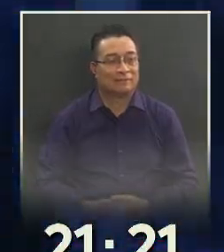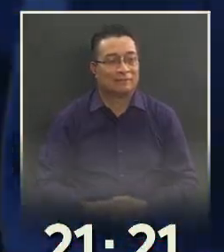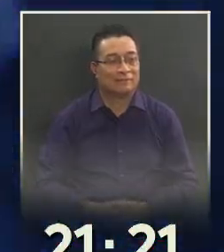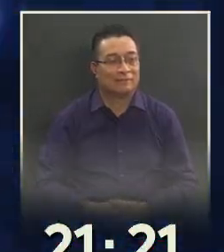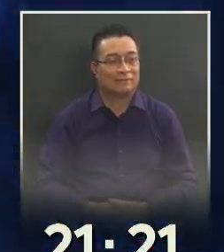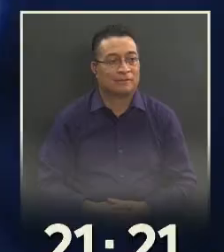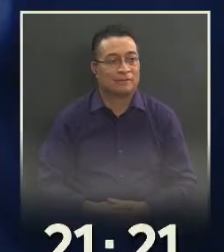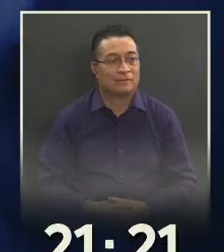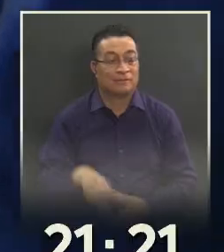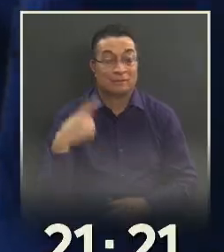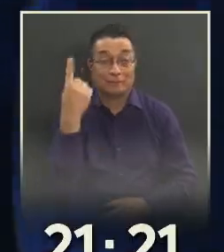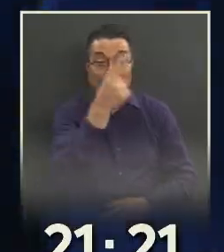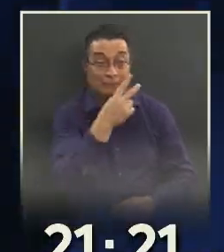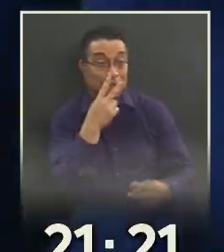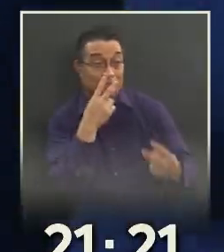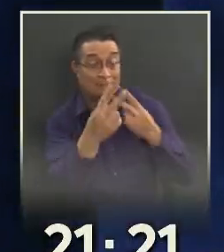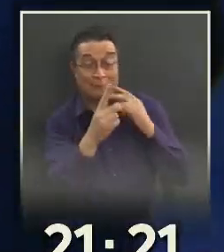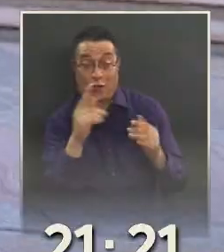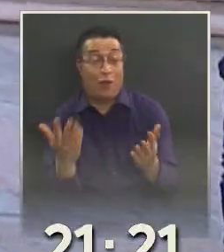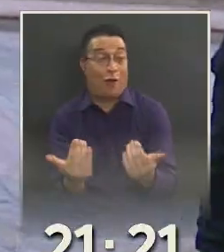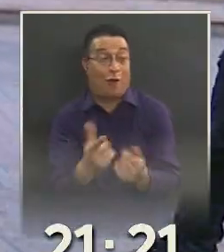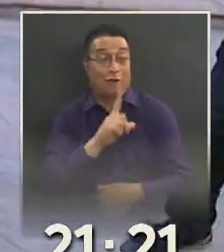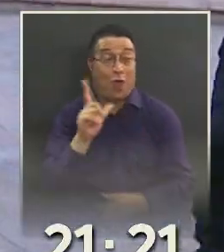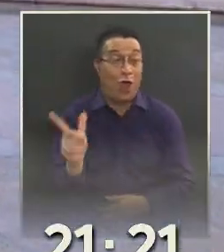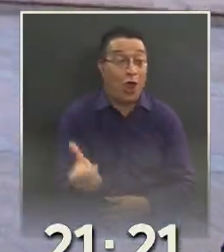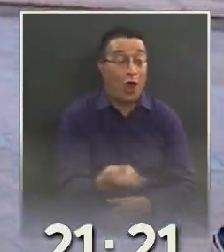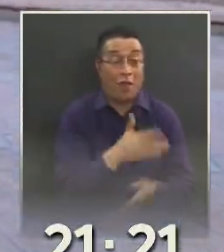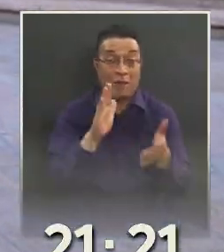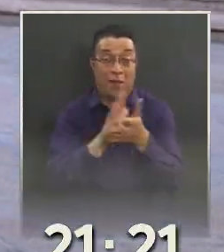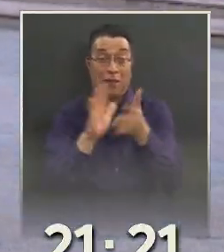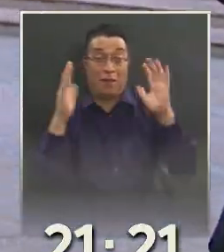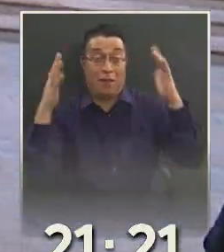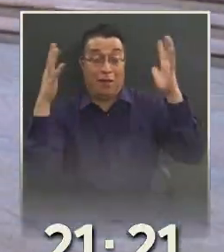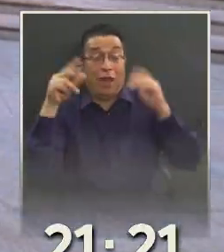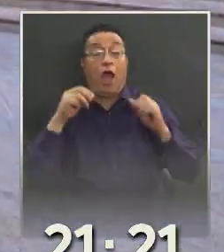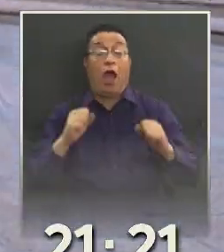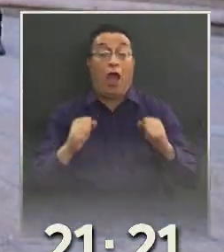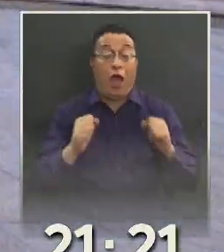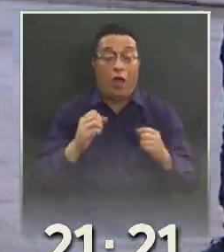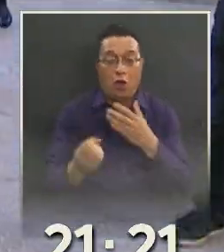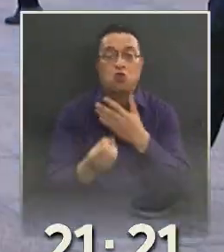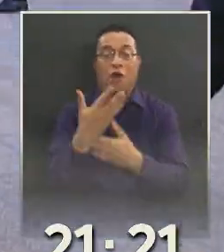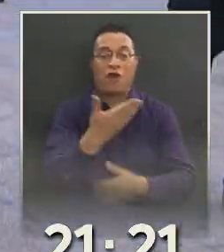Ante los ojos de quienes lo esperaron por horas y aplaudieron esperanzados en el nuevo gobierno.